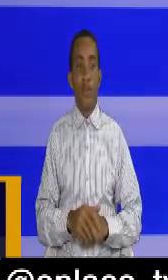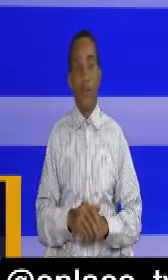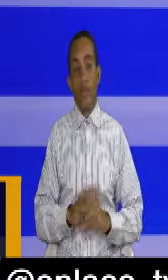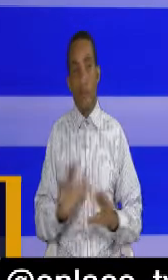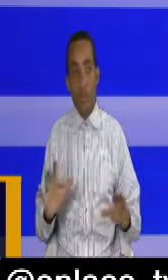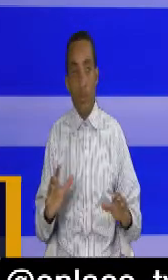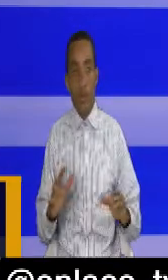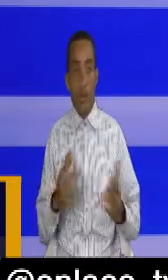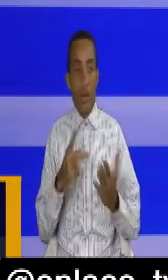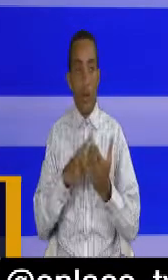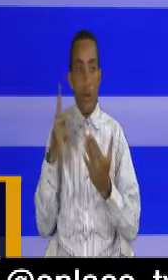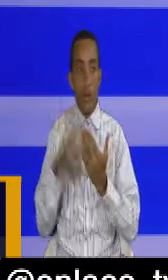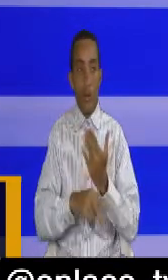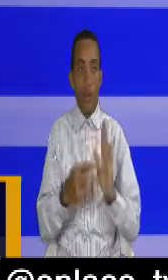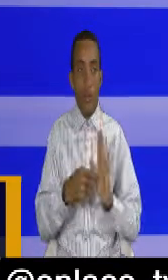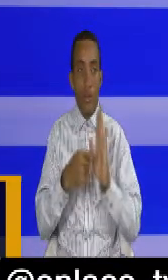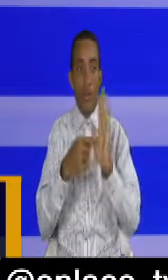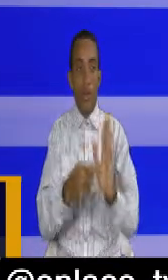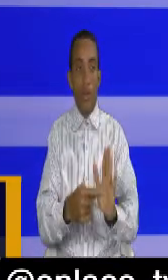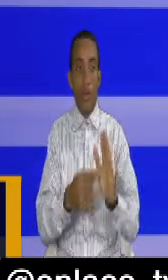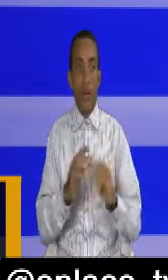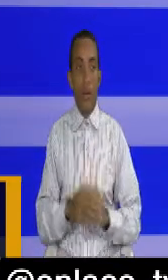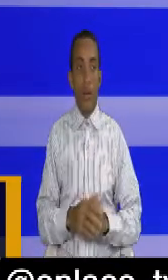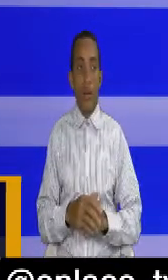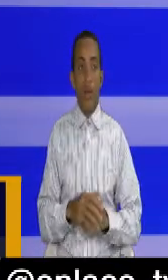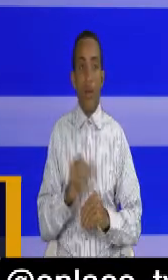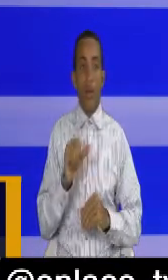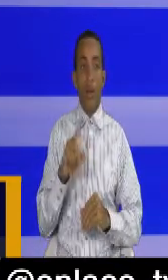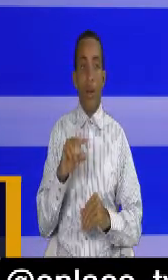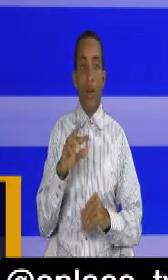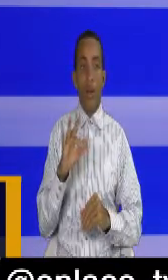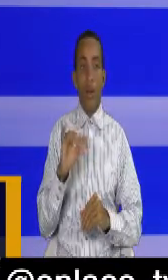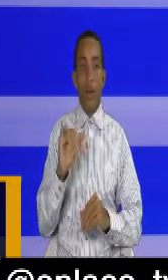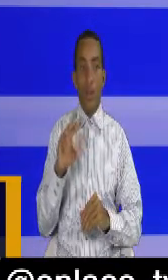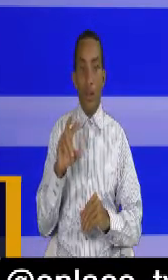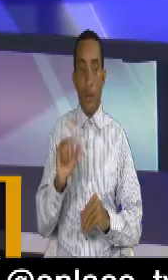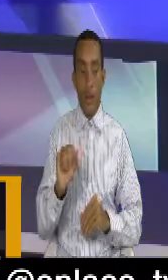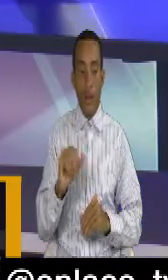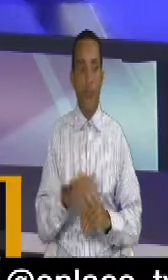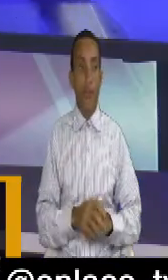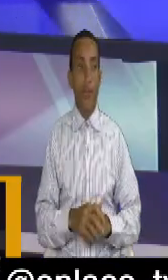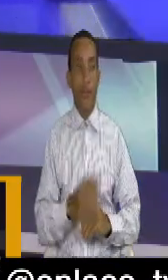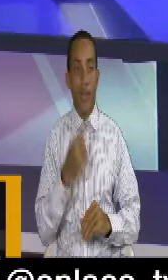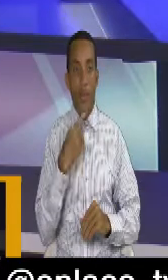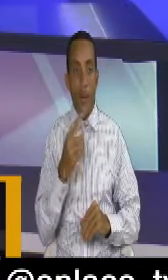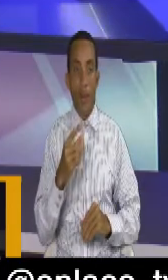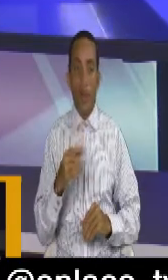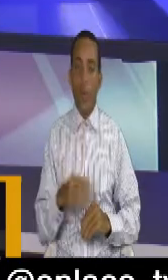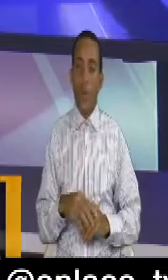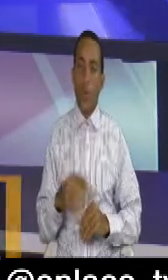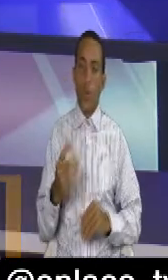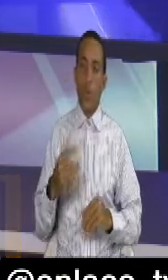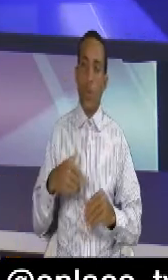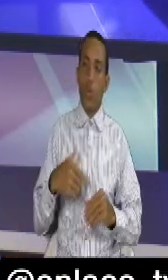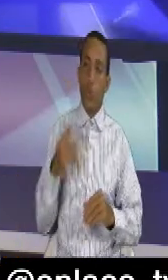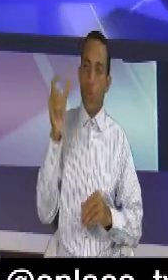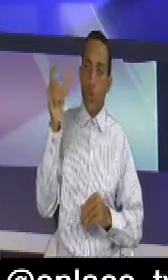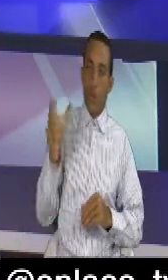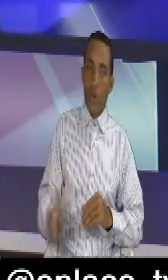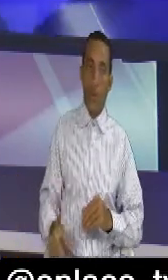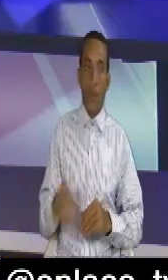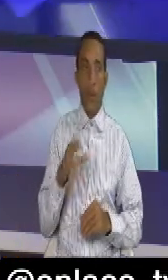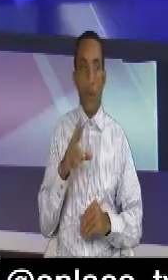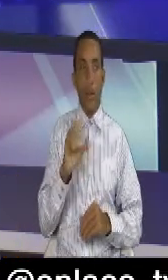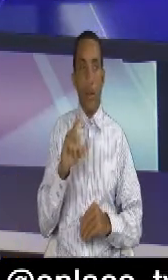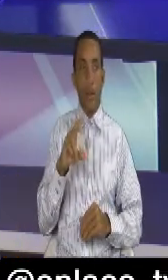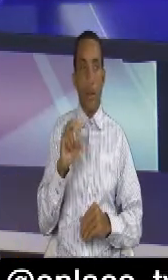que presentamos acá, como lo es la Activa y Me Le Mido a Todo. Decía usted, grandes artistas, vemos aquí en Me Le Mido a Todo a Rolando Ochoa,